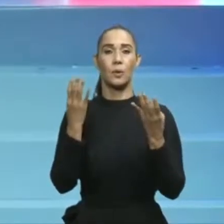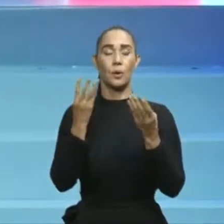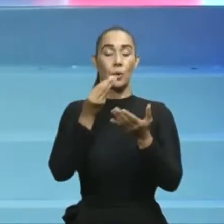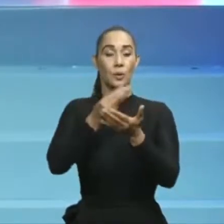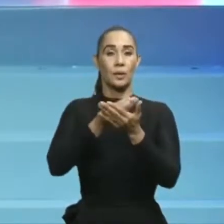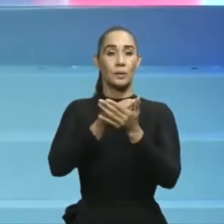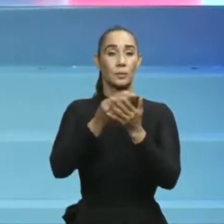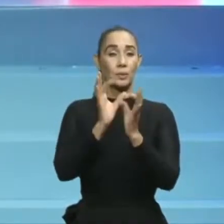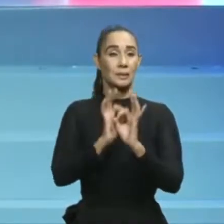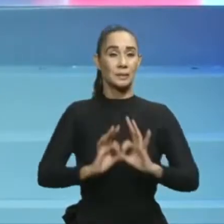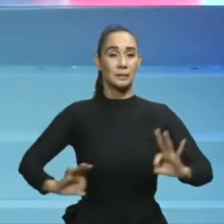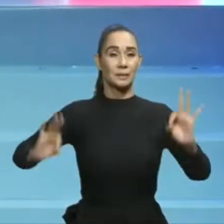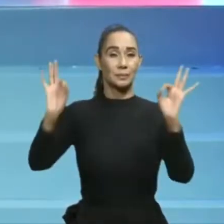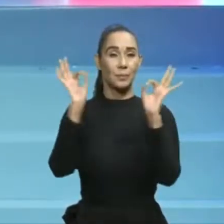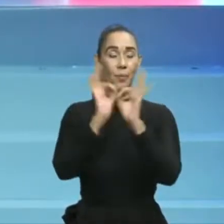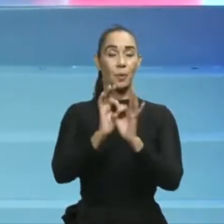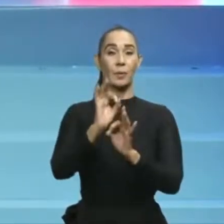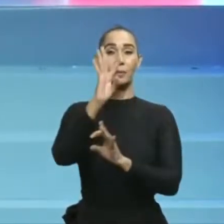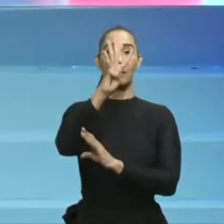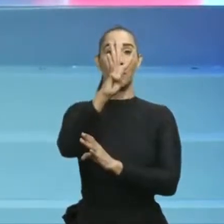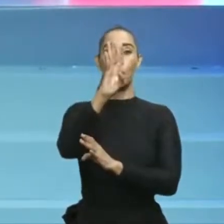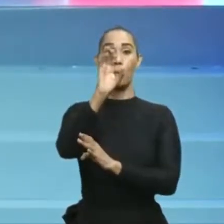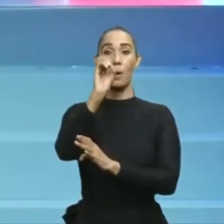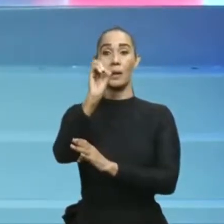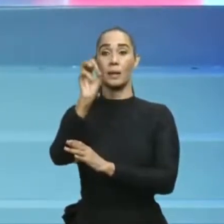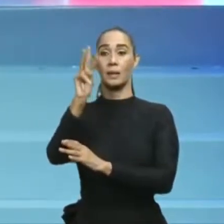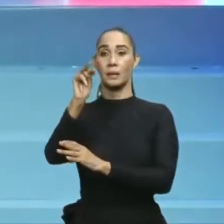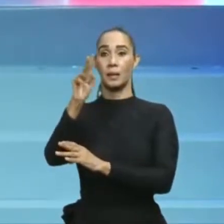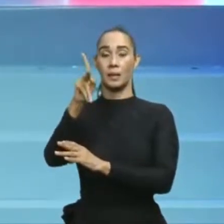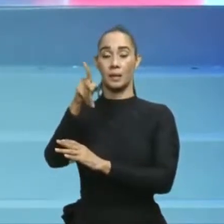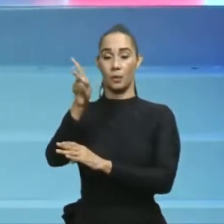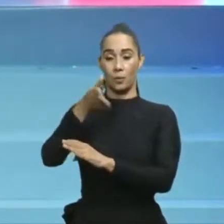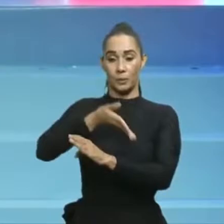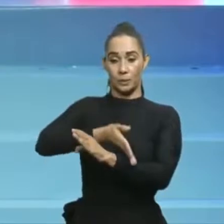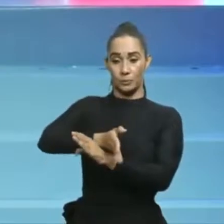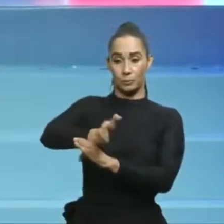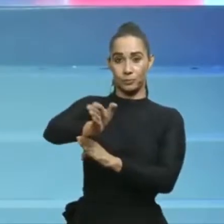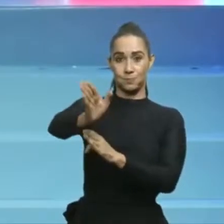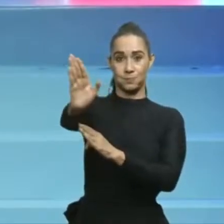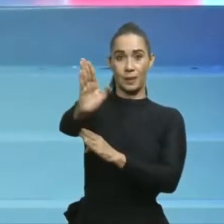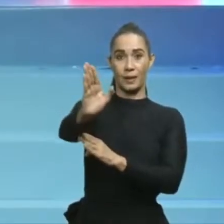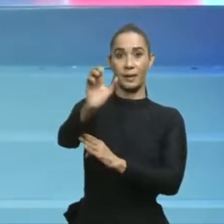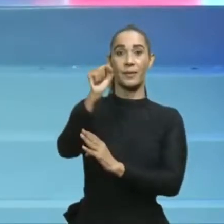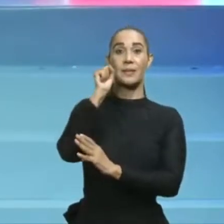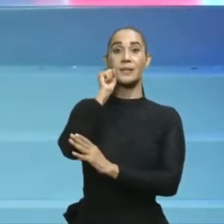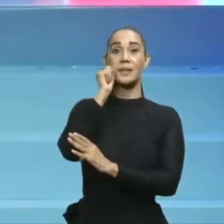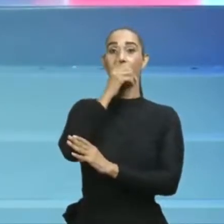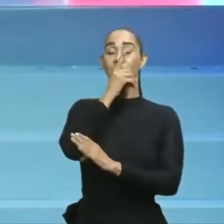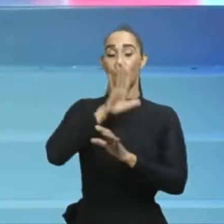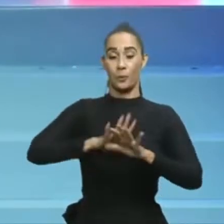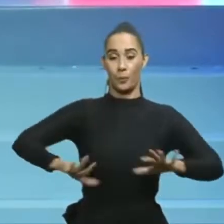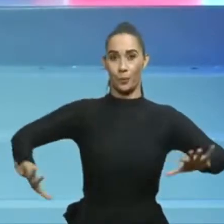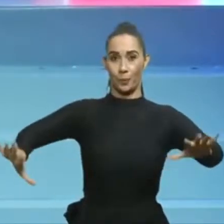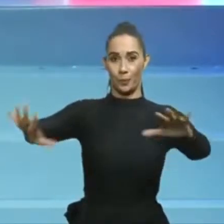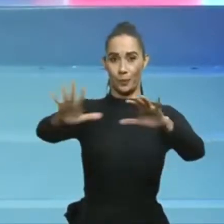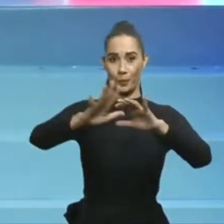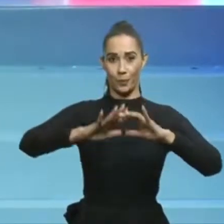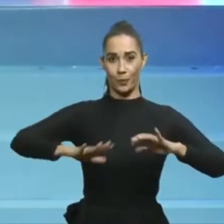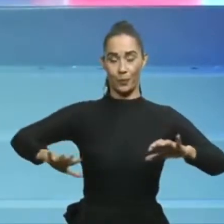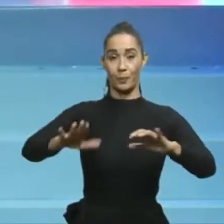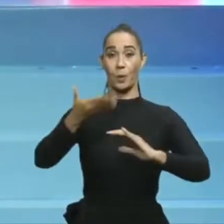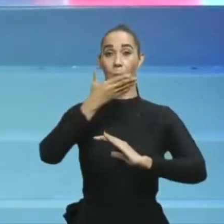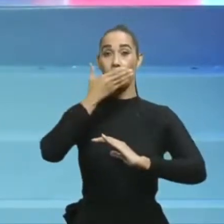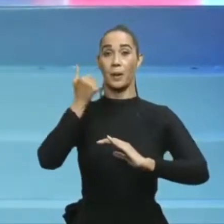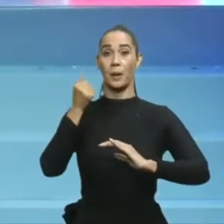precedentes de 40 kilómetros de cañadas en el gran santo domingo para contribuir al saneamiento ambiental y